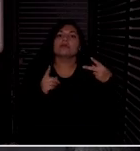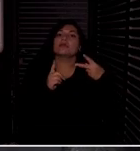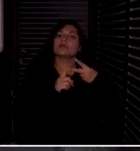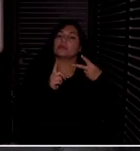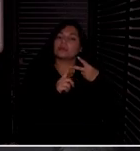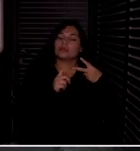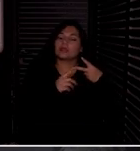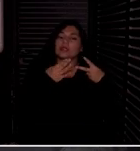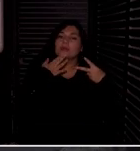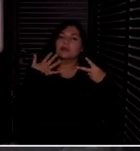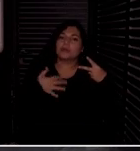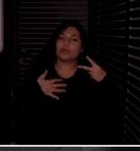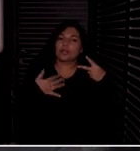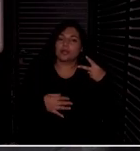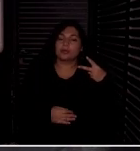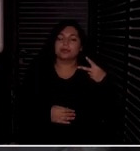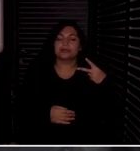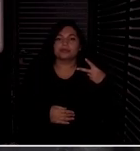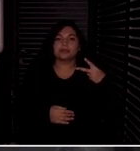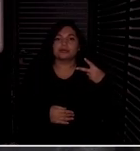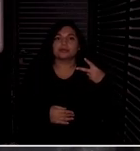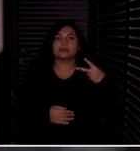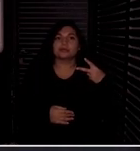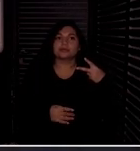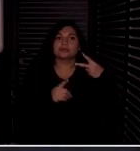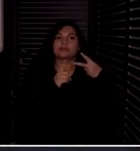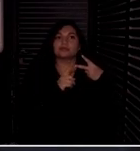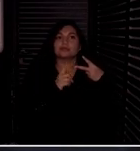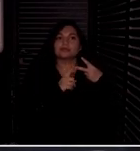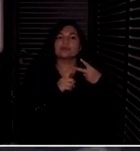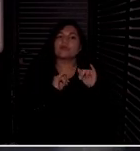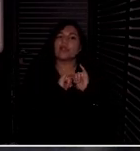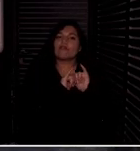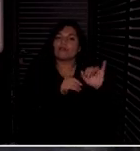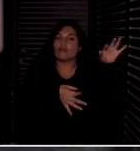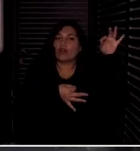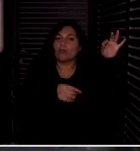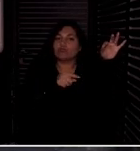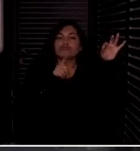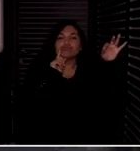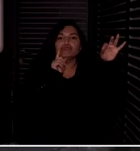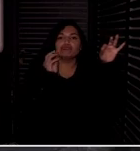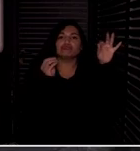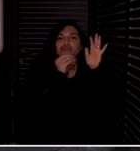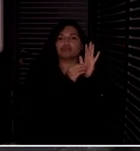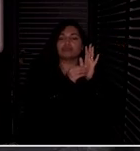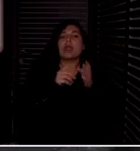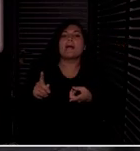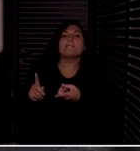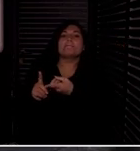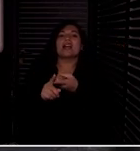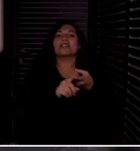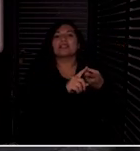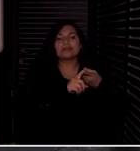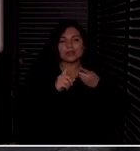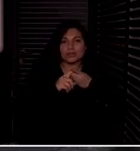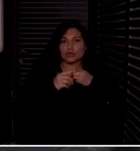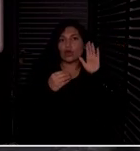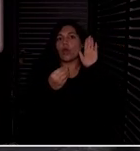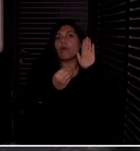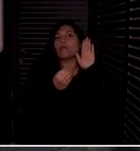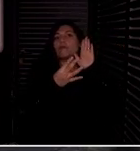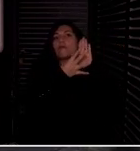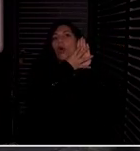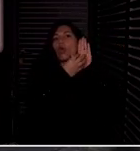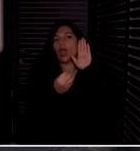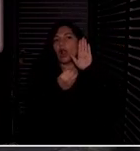es un concepto que está también en el informe McBride, que es el de la participación y el modelo dialógico, me